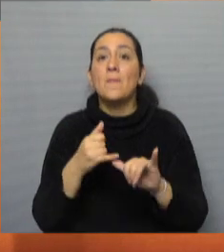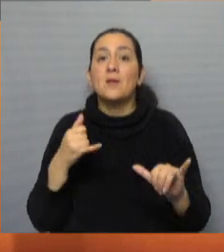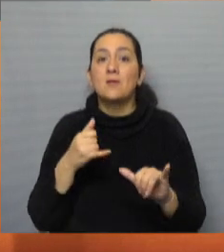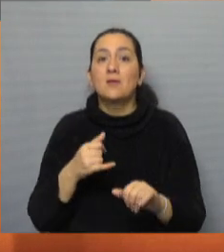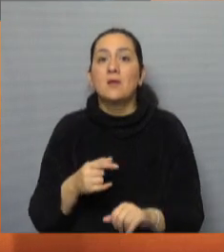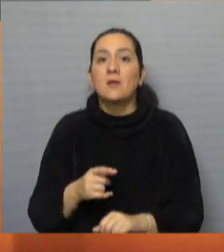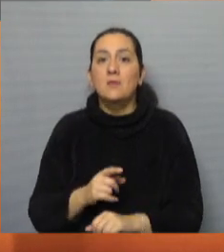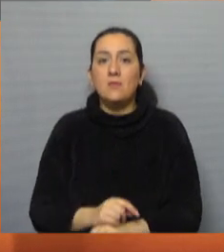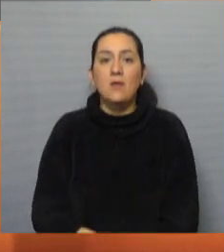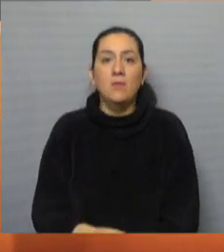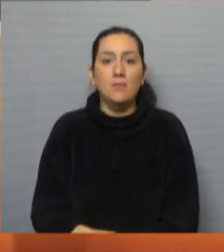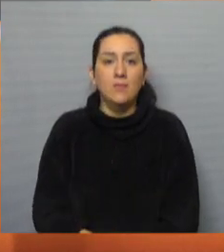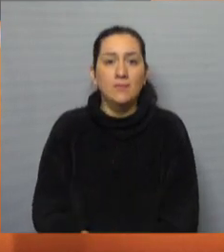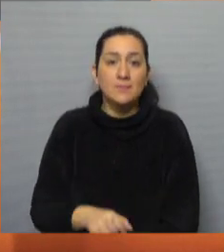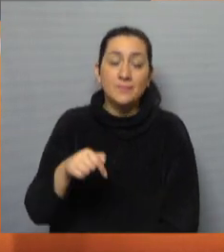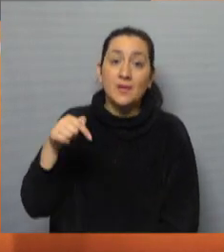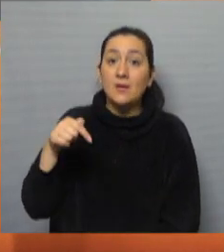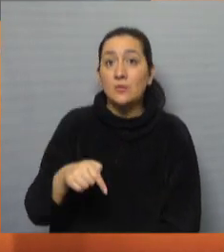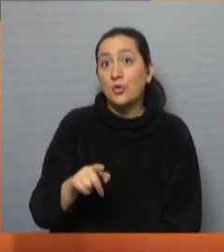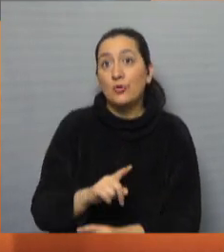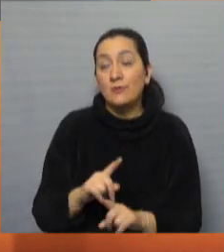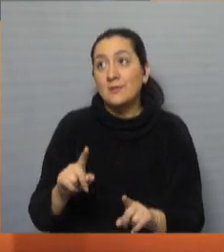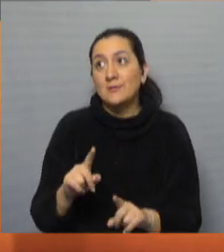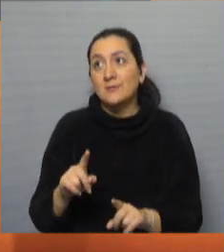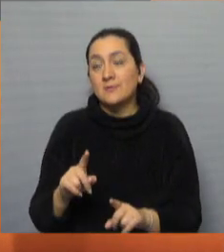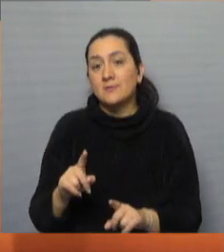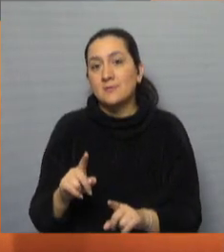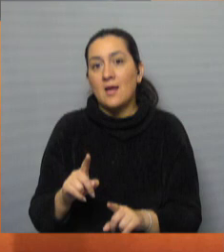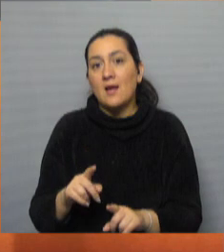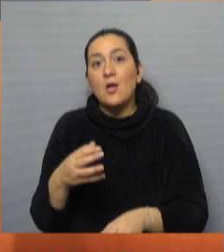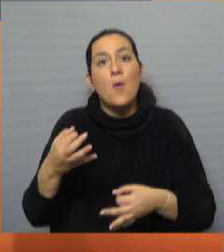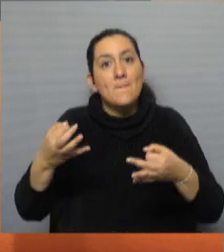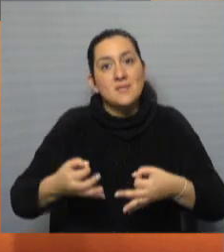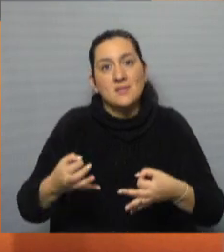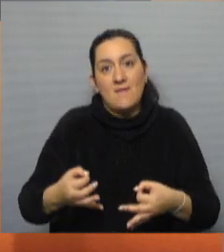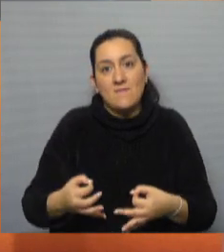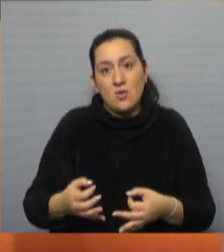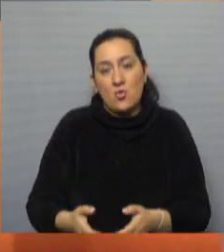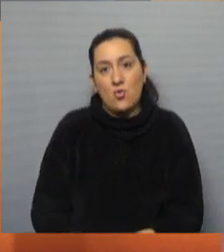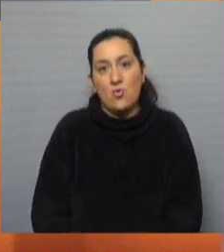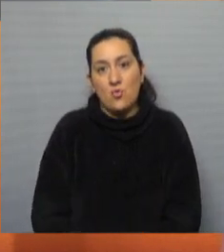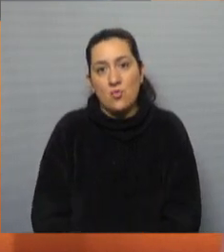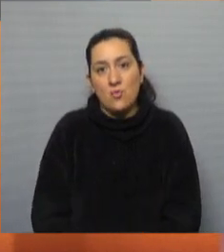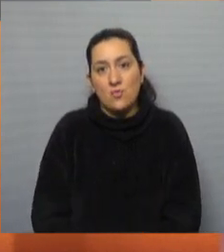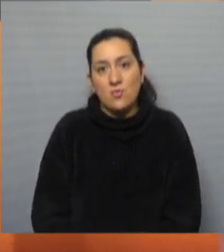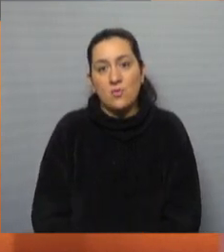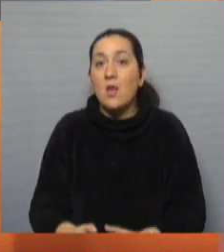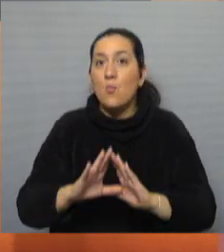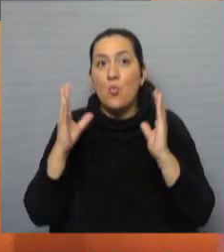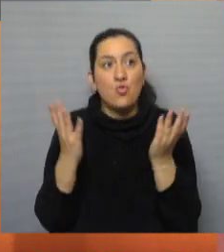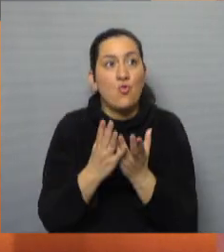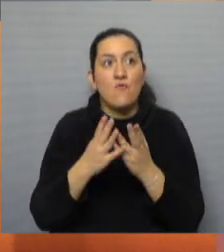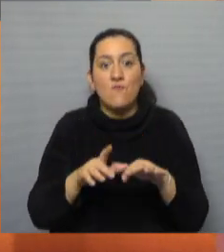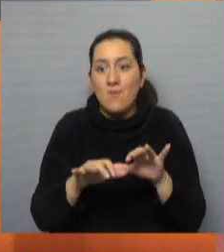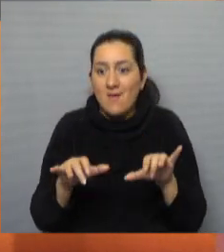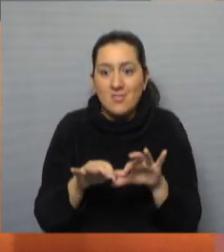no caer porque esto no es no es algo específico de del mundo informático es decir